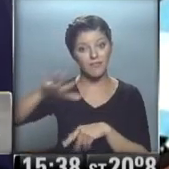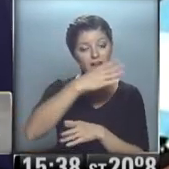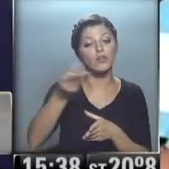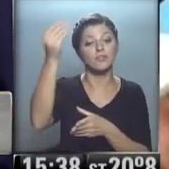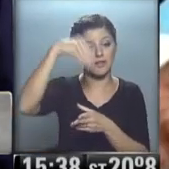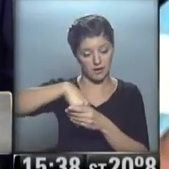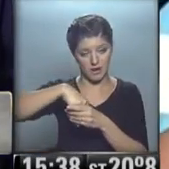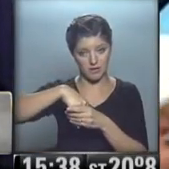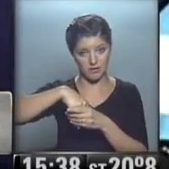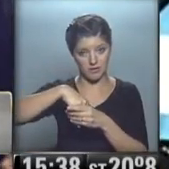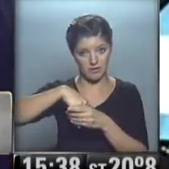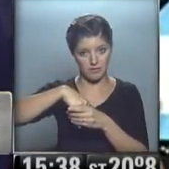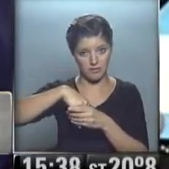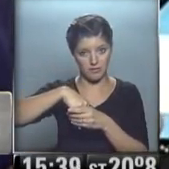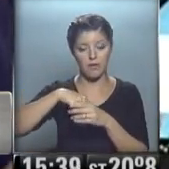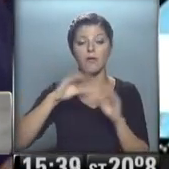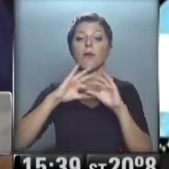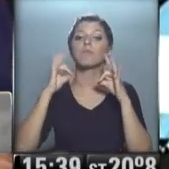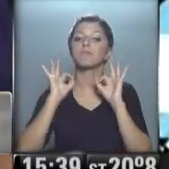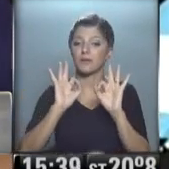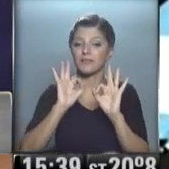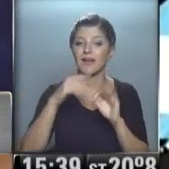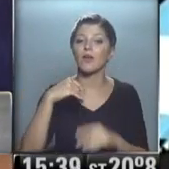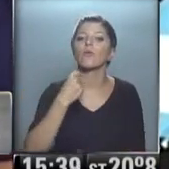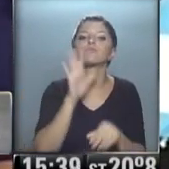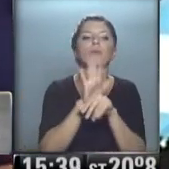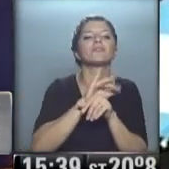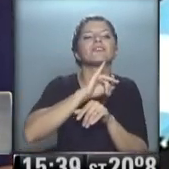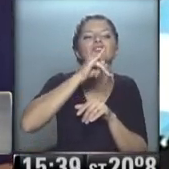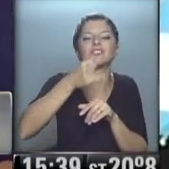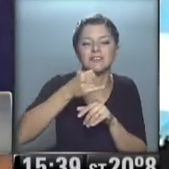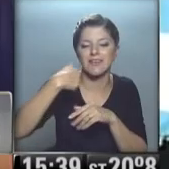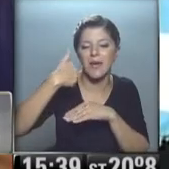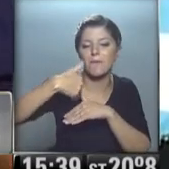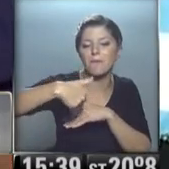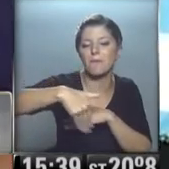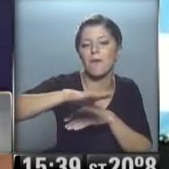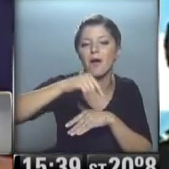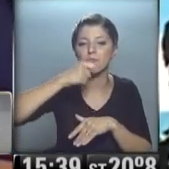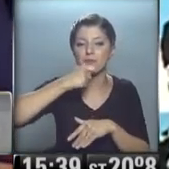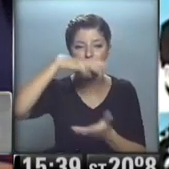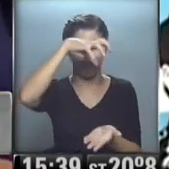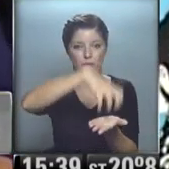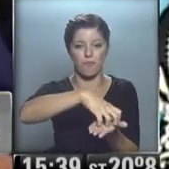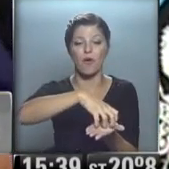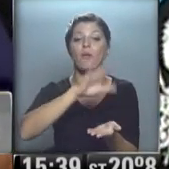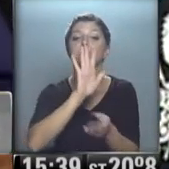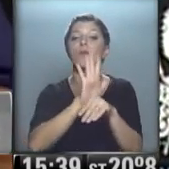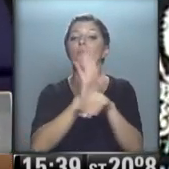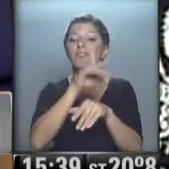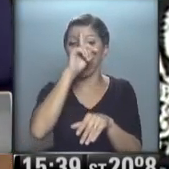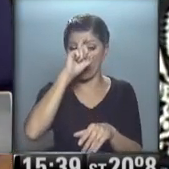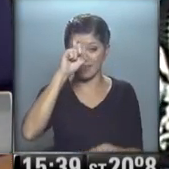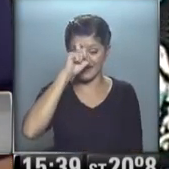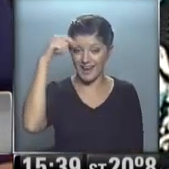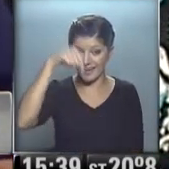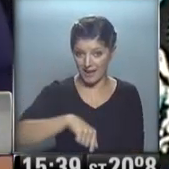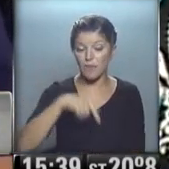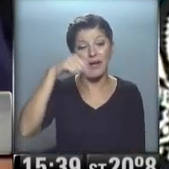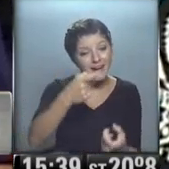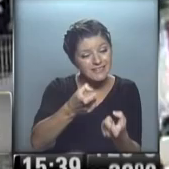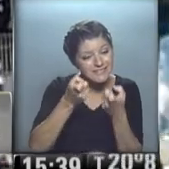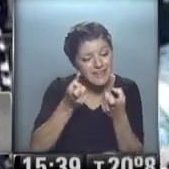completar el sí que se está construyendo aquí en la Villa, un sí que va a servir como un hospital a la Villa 31, que hace falta tener